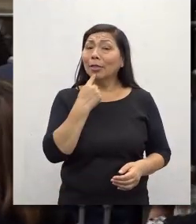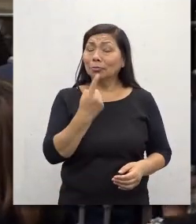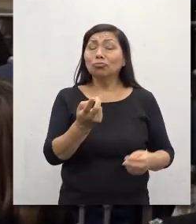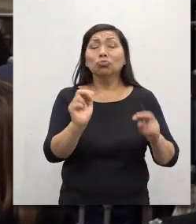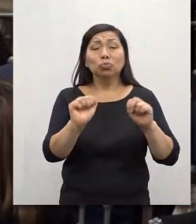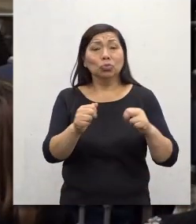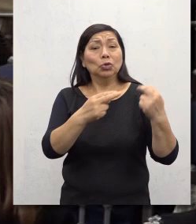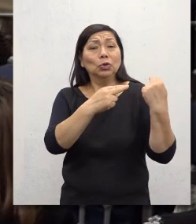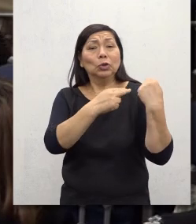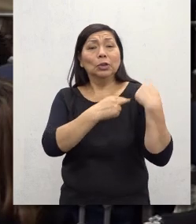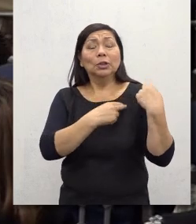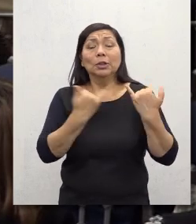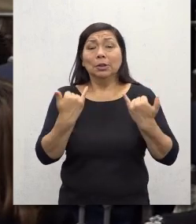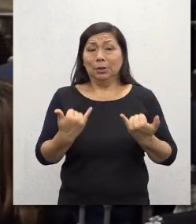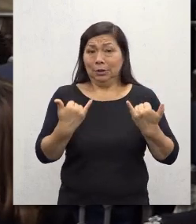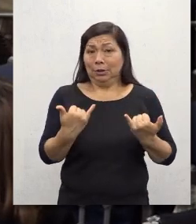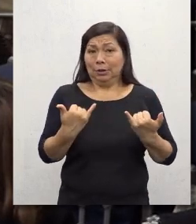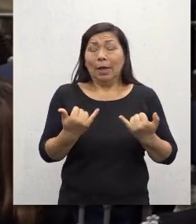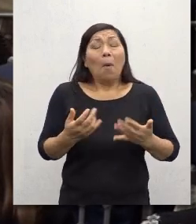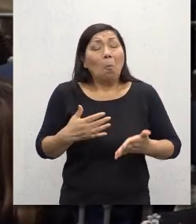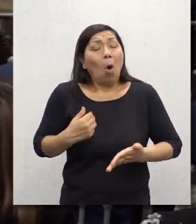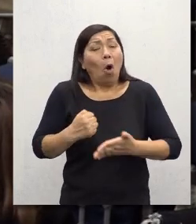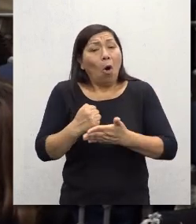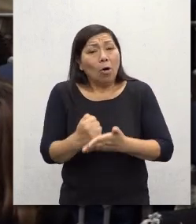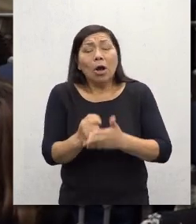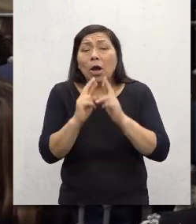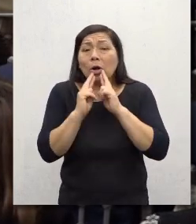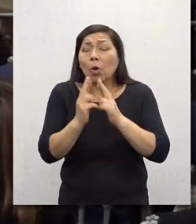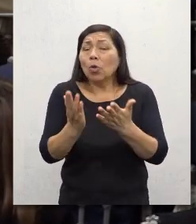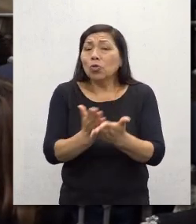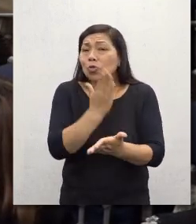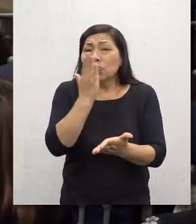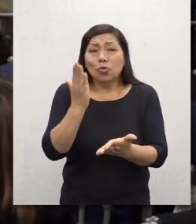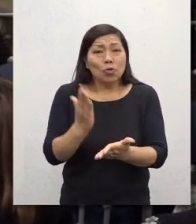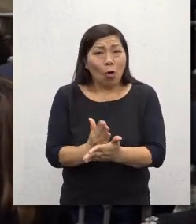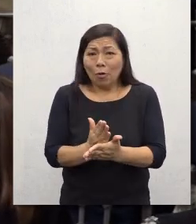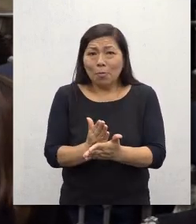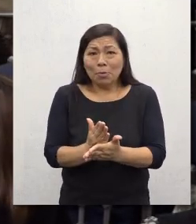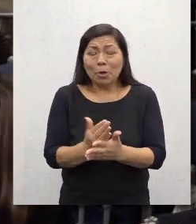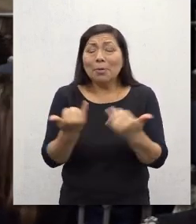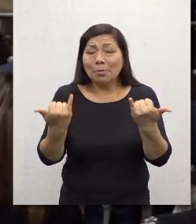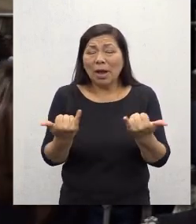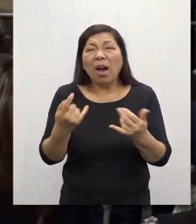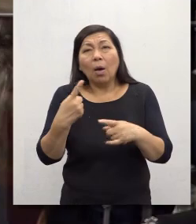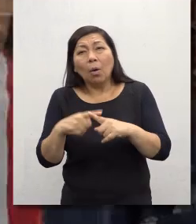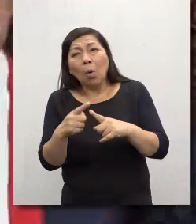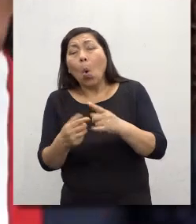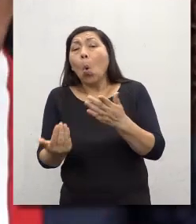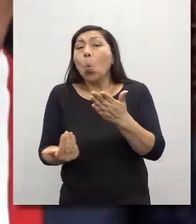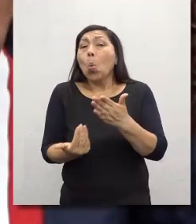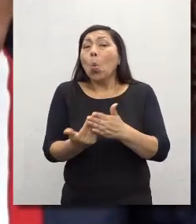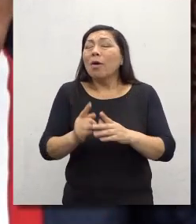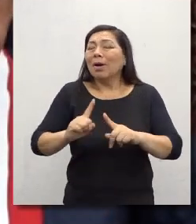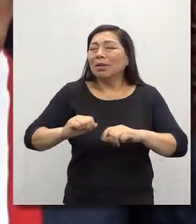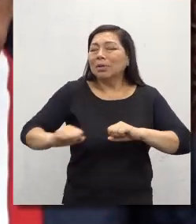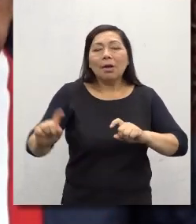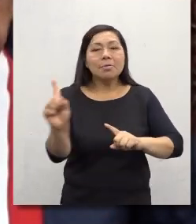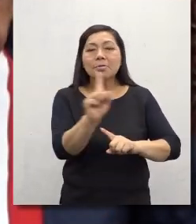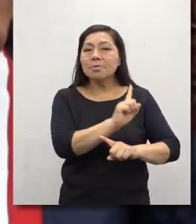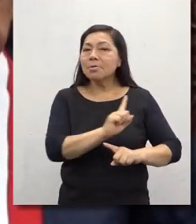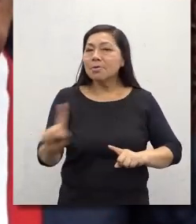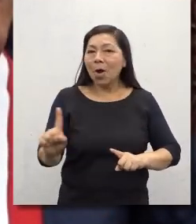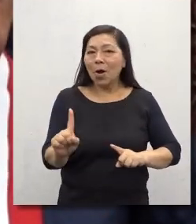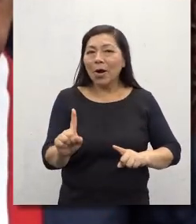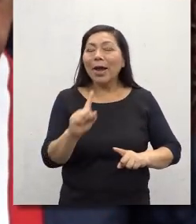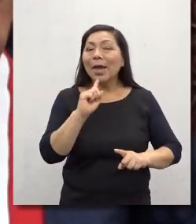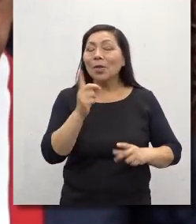el compromiso institucional de atender y resolver la permanente aparición de tipos nuevos de discriminación.